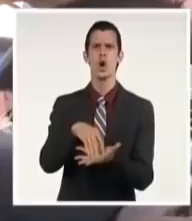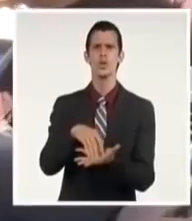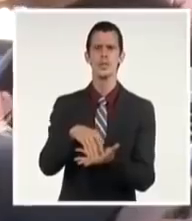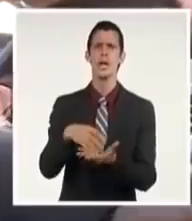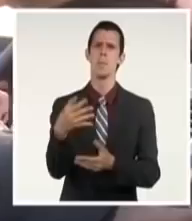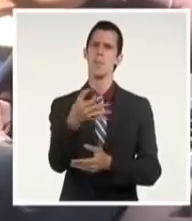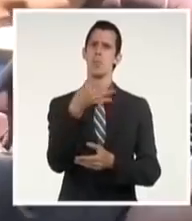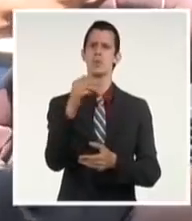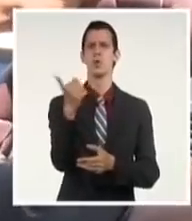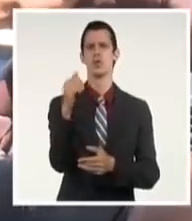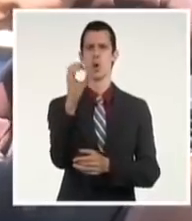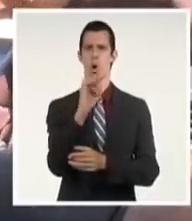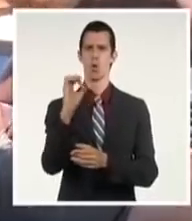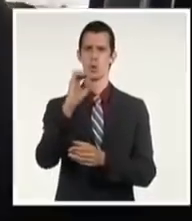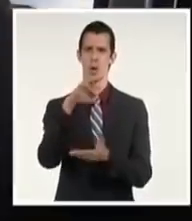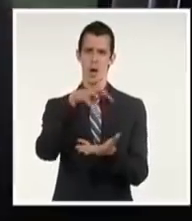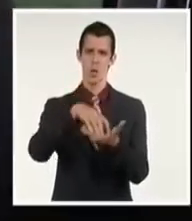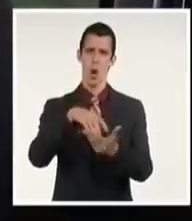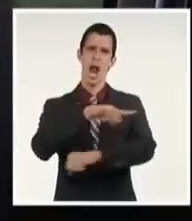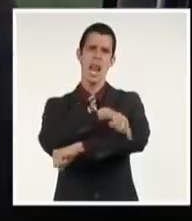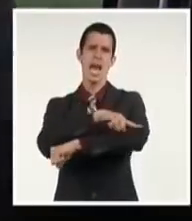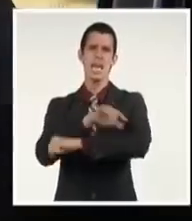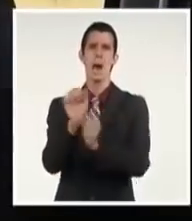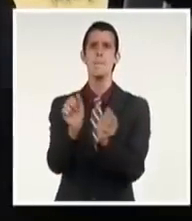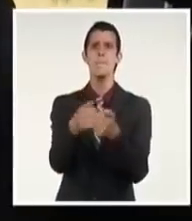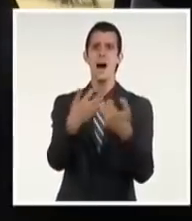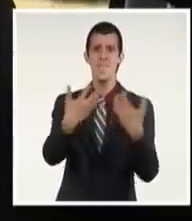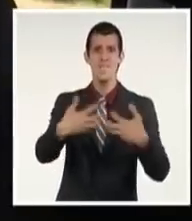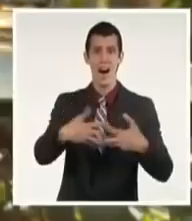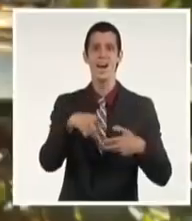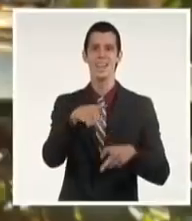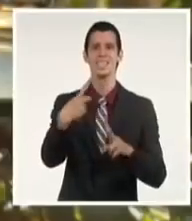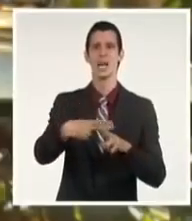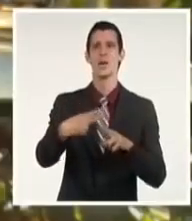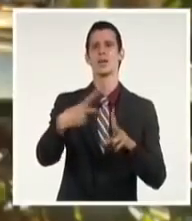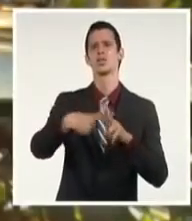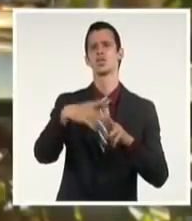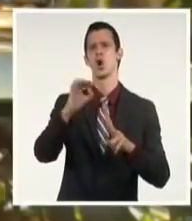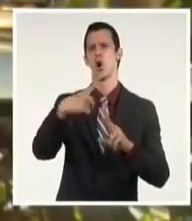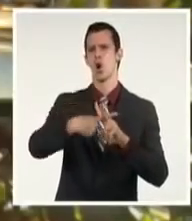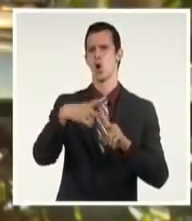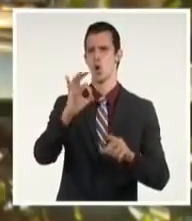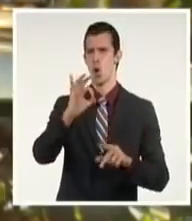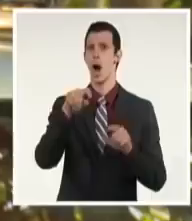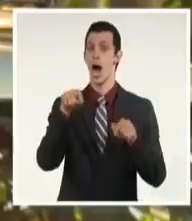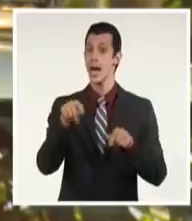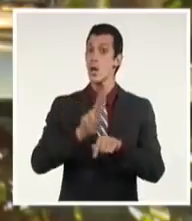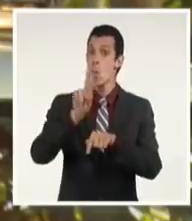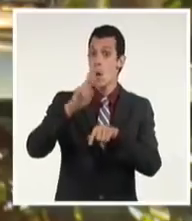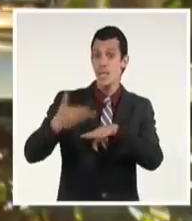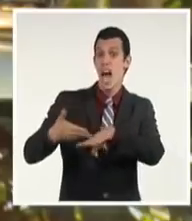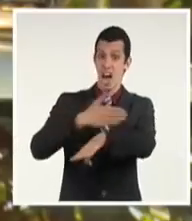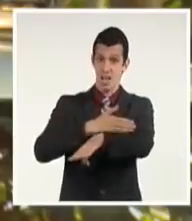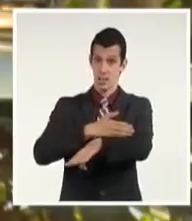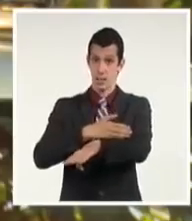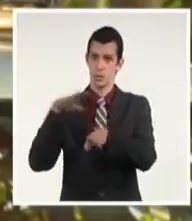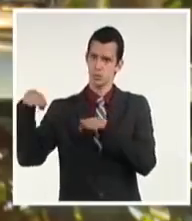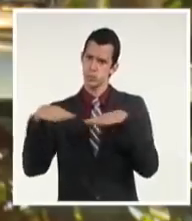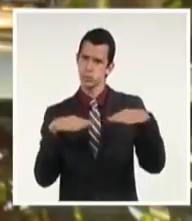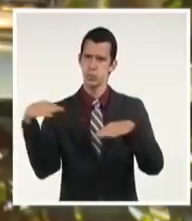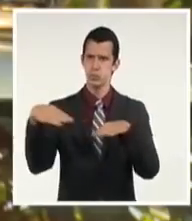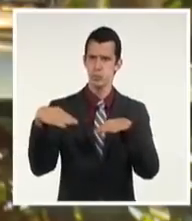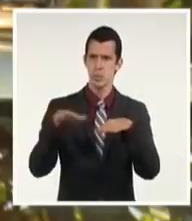10 de octubre, a donde ambos acudieron en ayuda de sus compañeros. Ahí mismo nosotros nos bajamos del carro y vamos a